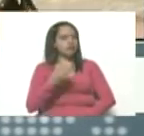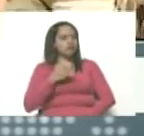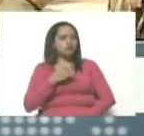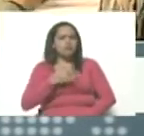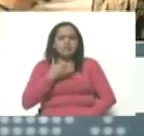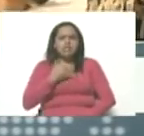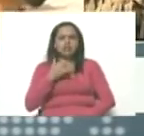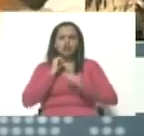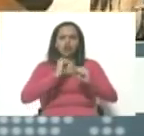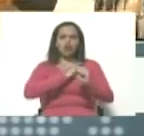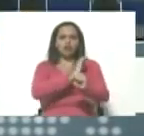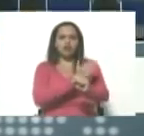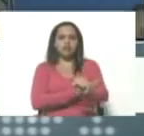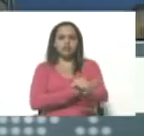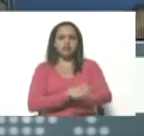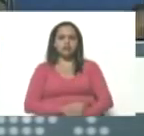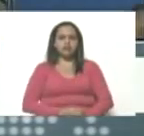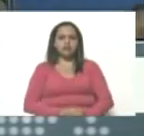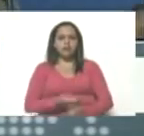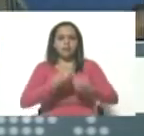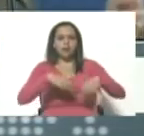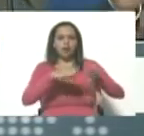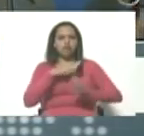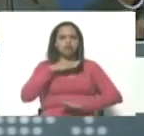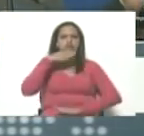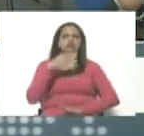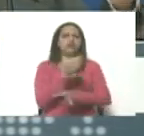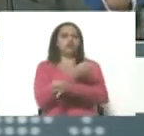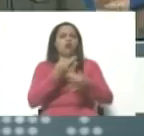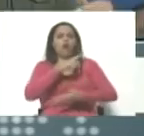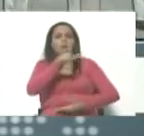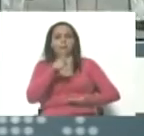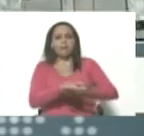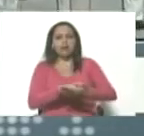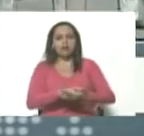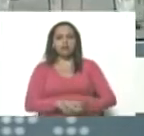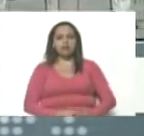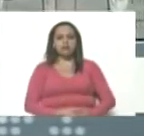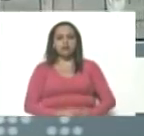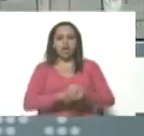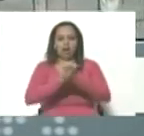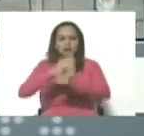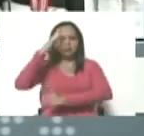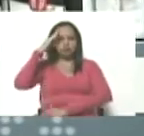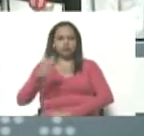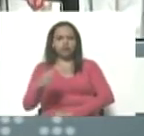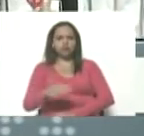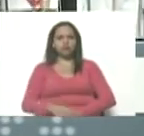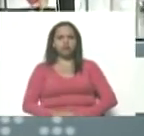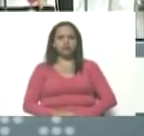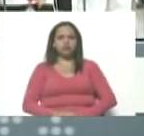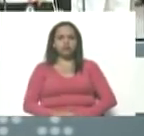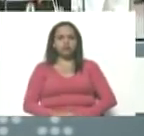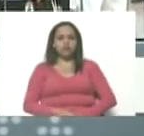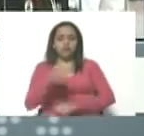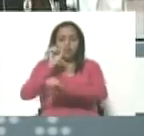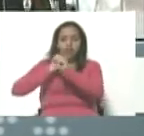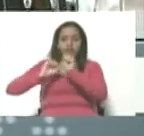de esa fuerza. Máxima moral, compañeros de la Fuerza Armada Nacional Bolivariana. máxima moral